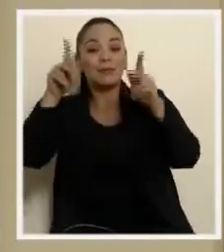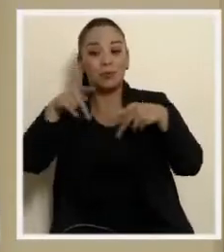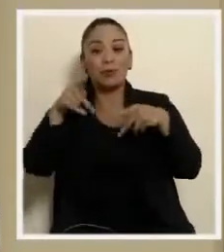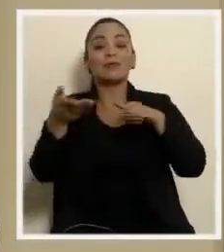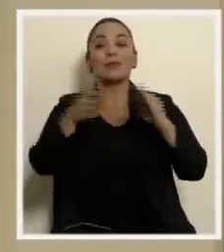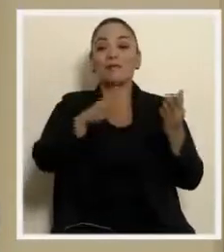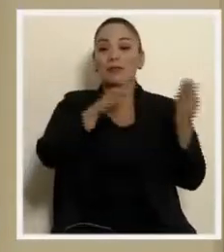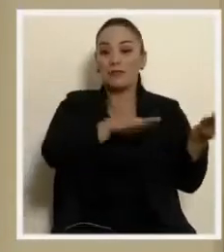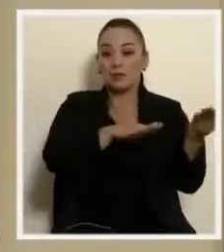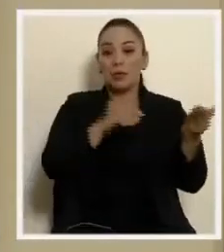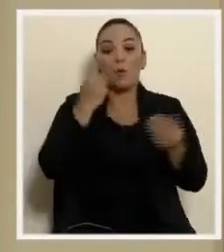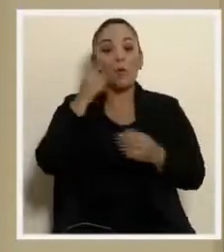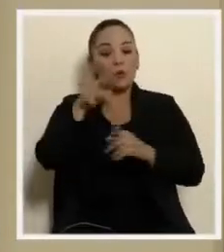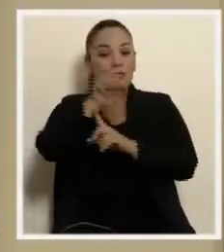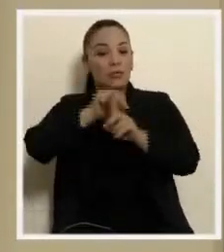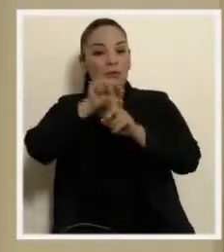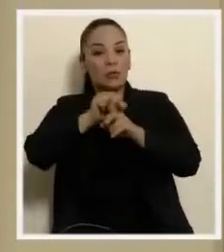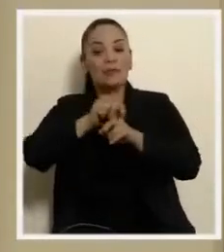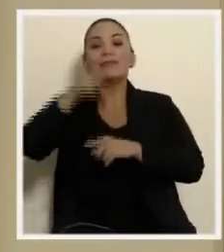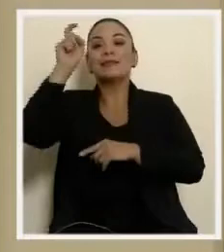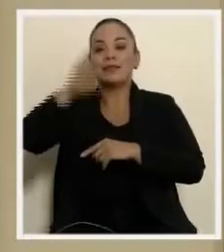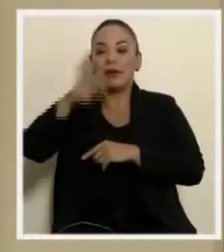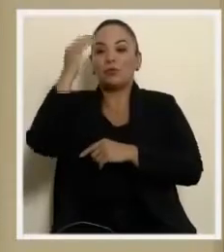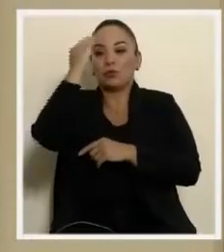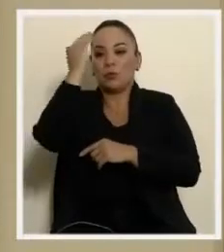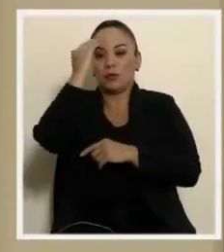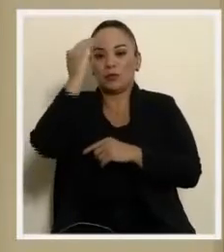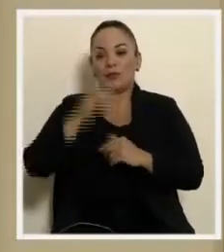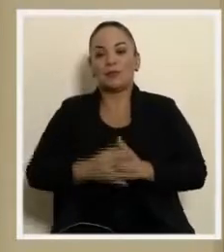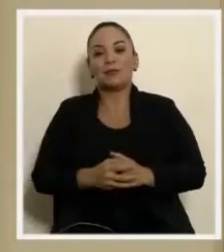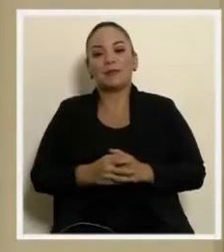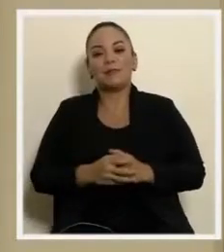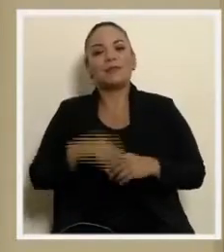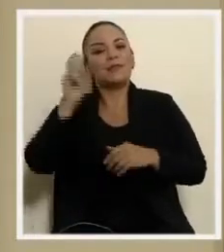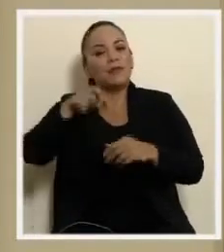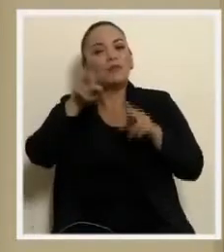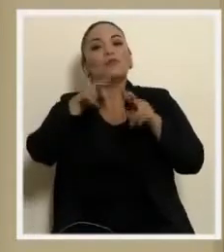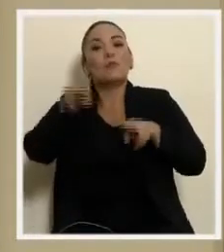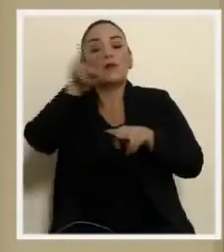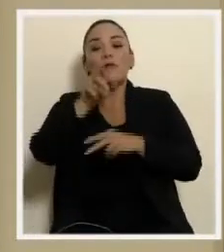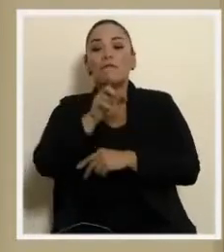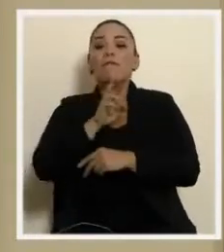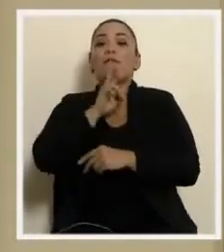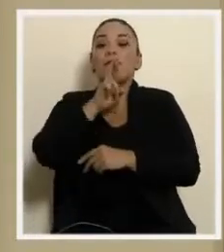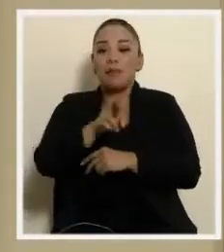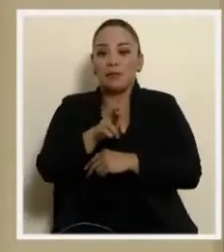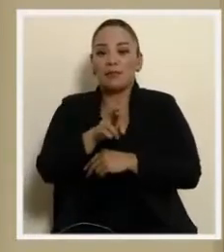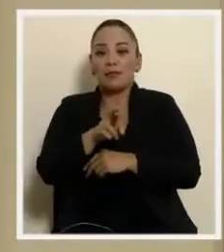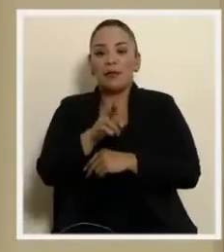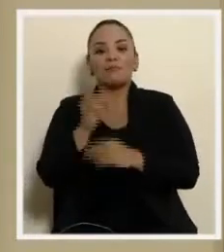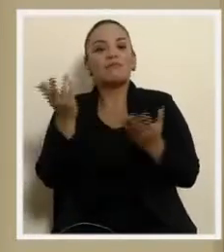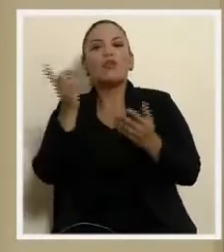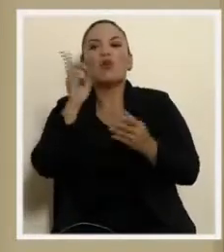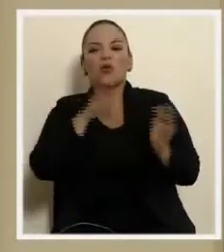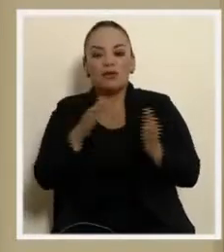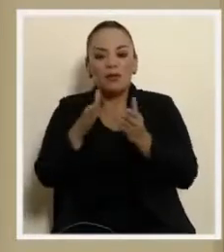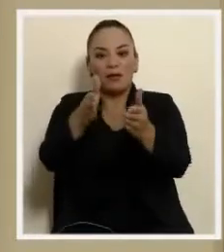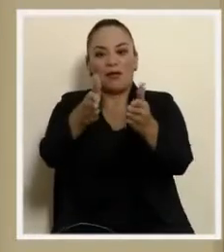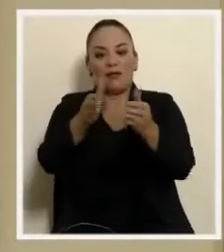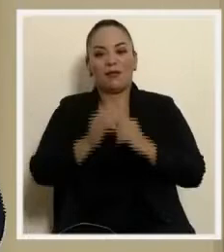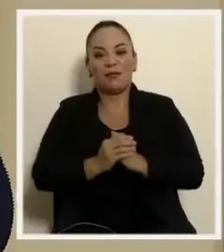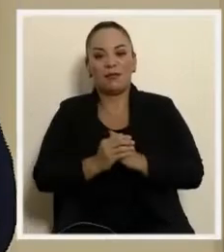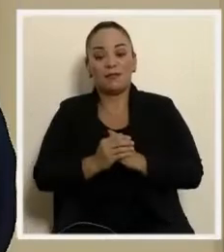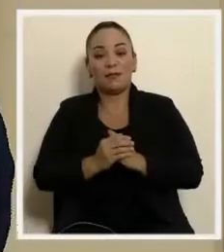y es necesario que tomemos conciencia, que valoremos realmente hacia dónde nos estamos dirigiendo,